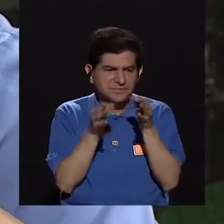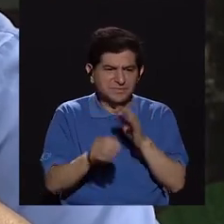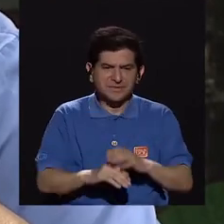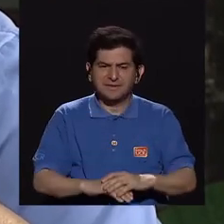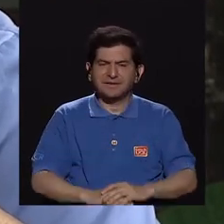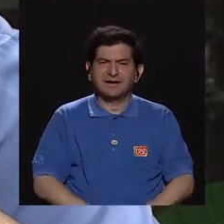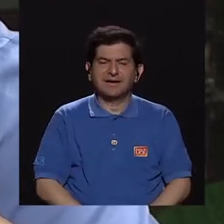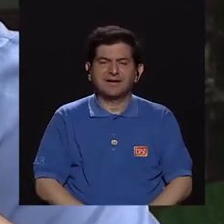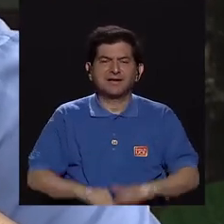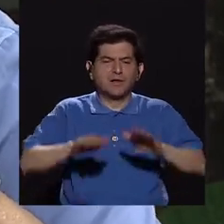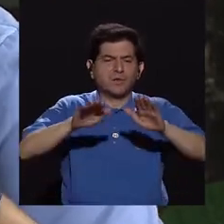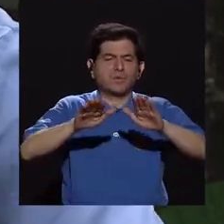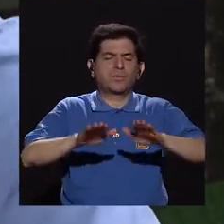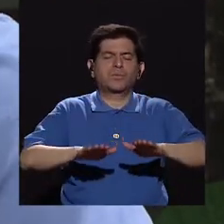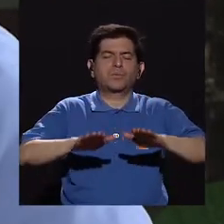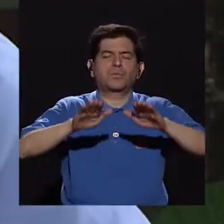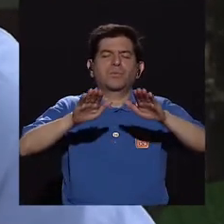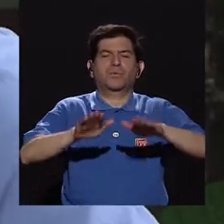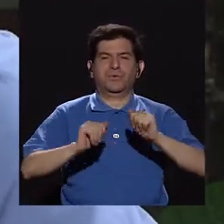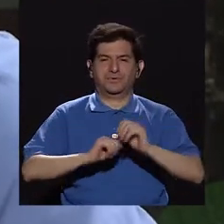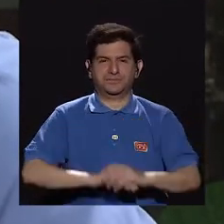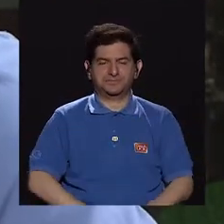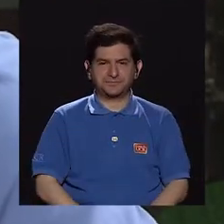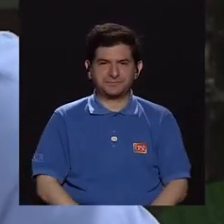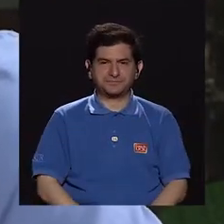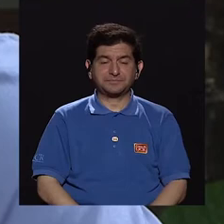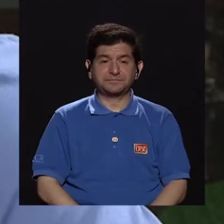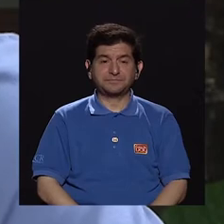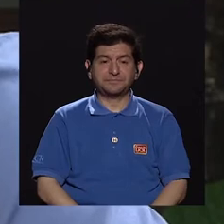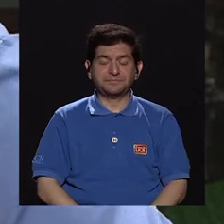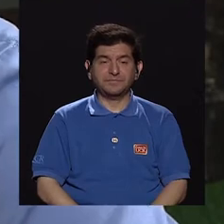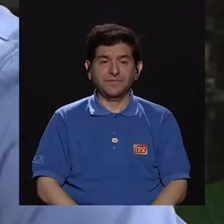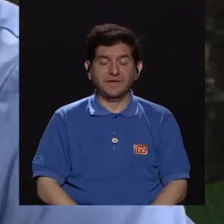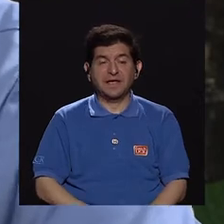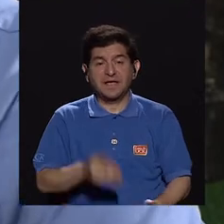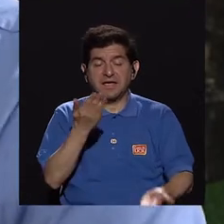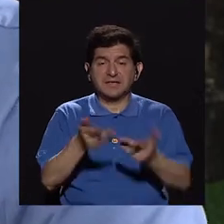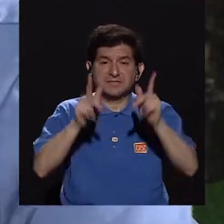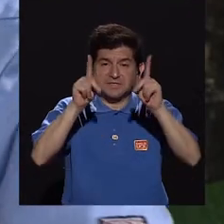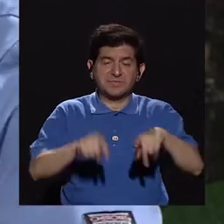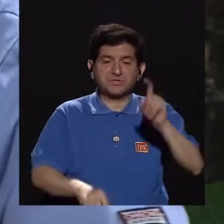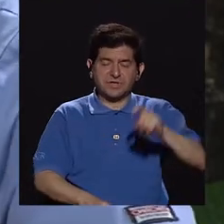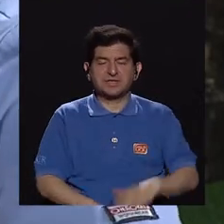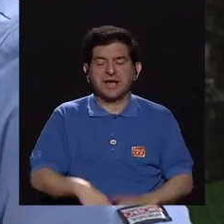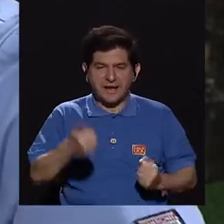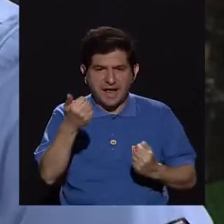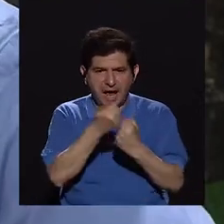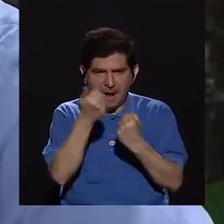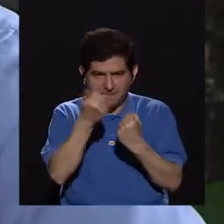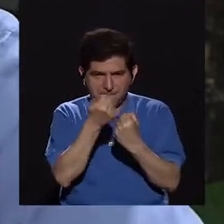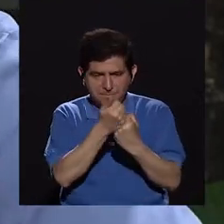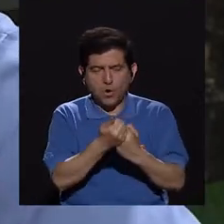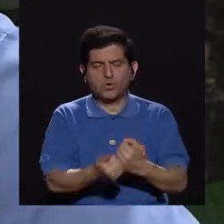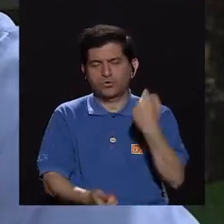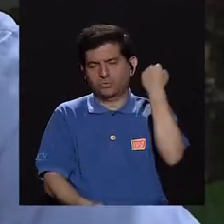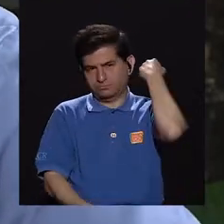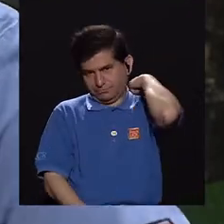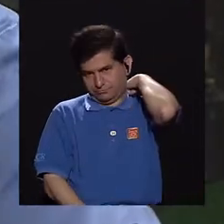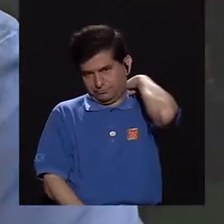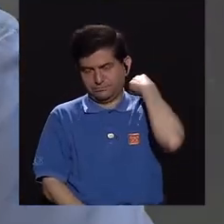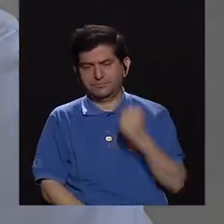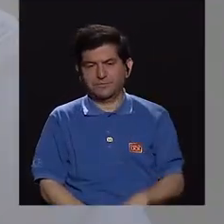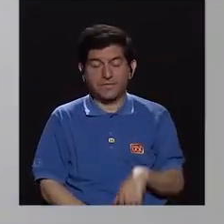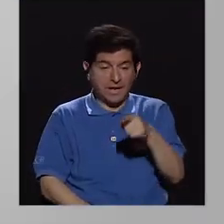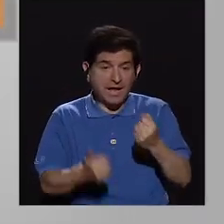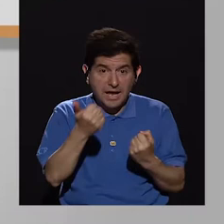que no logran relajar suficiente esa zona. Entonces, algunas ocupan inclusive un apoyo en la zona lumbar.